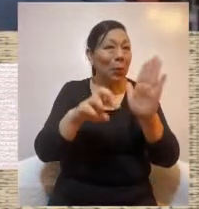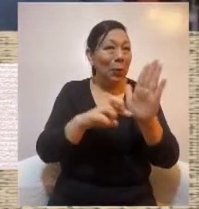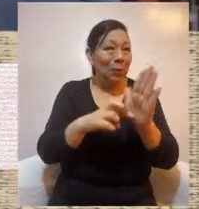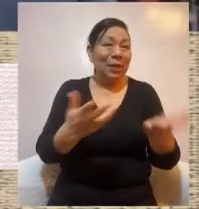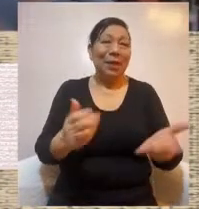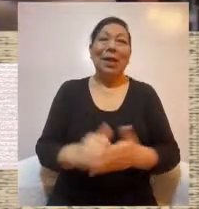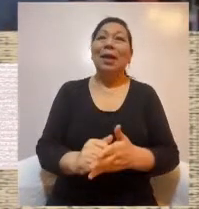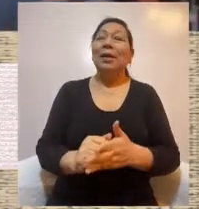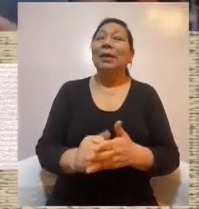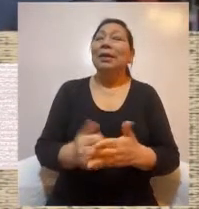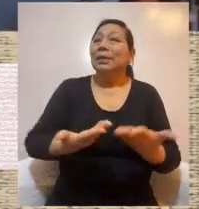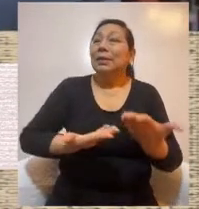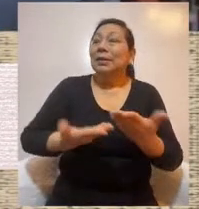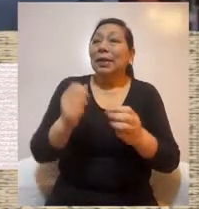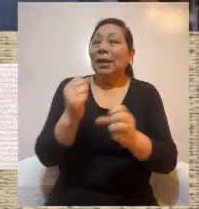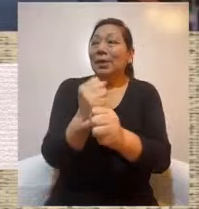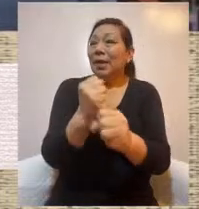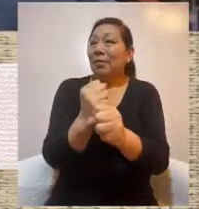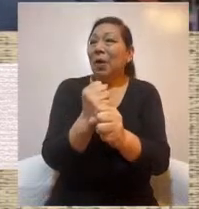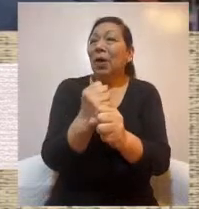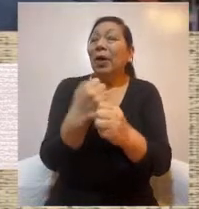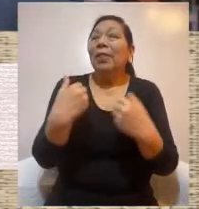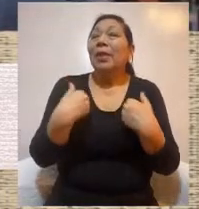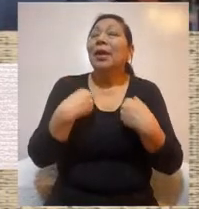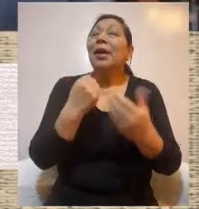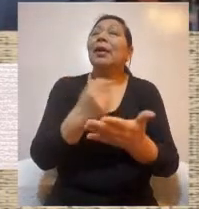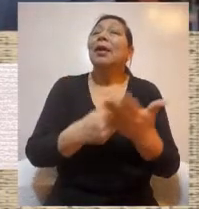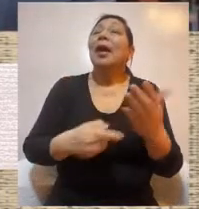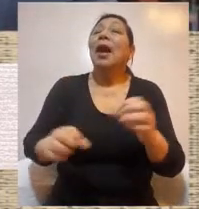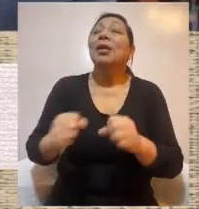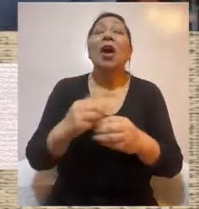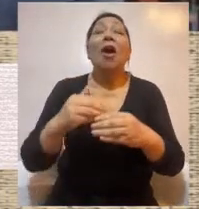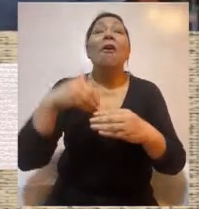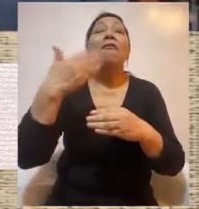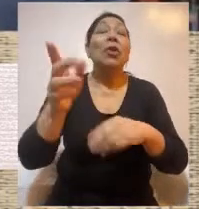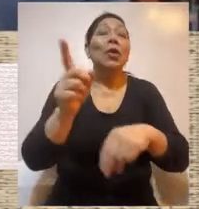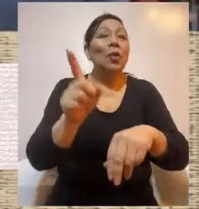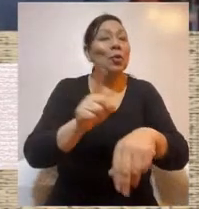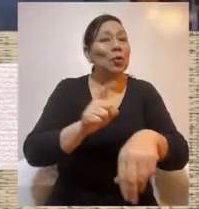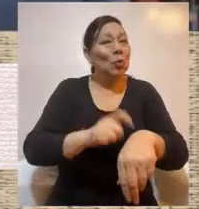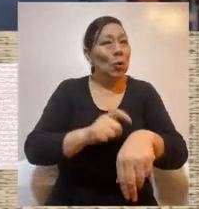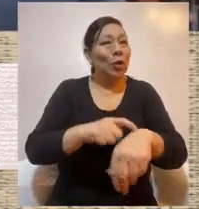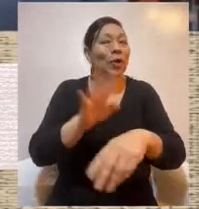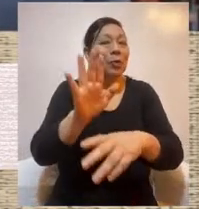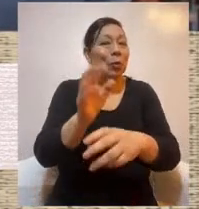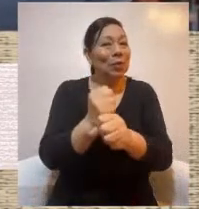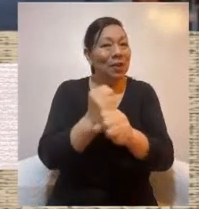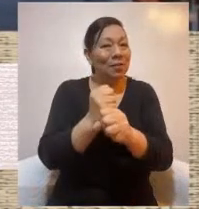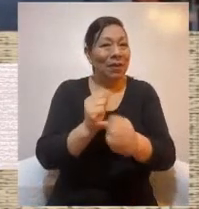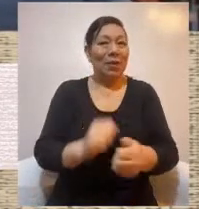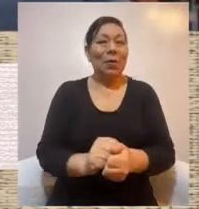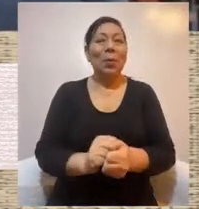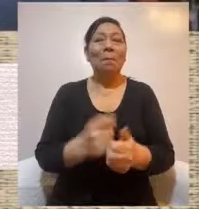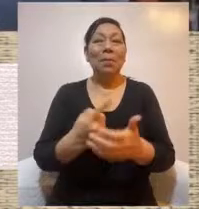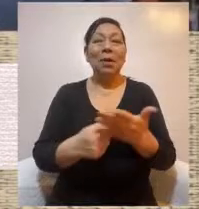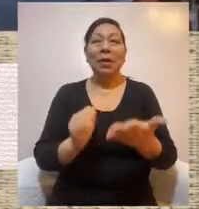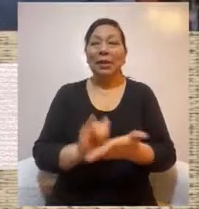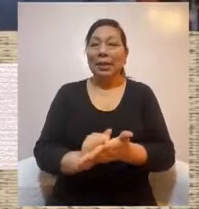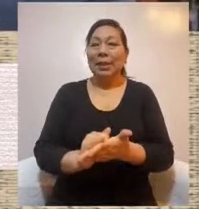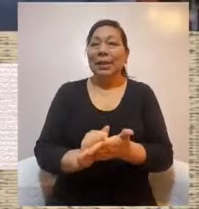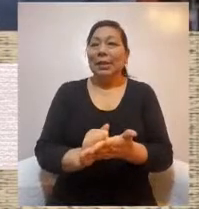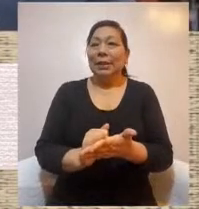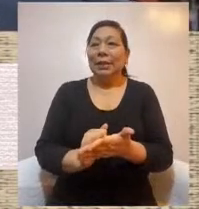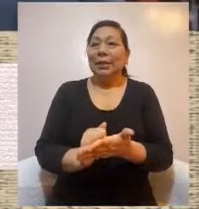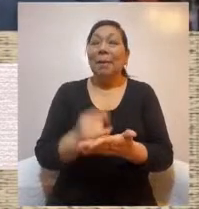la Constitución de que en el desarrollo de estas funciones ella tuviera que elaborar fuera de los horarios de trabajo, particularmente considerando